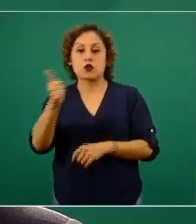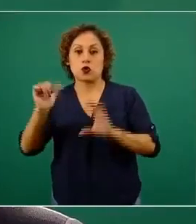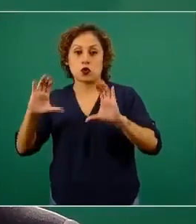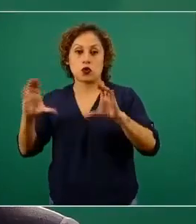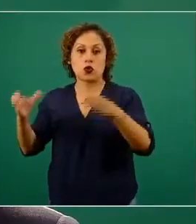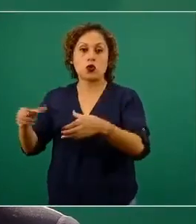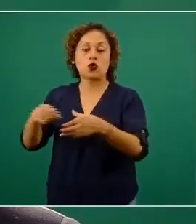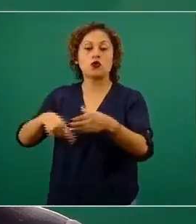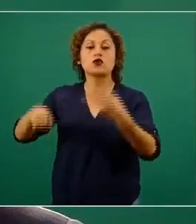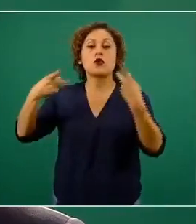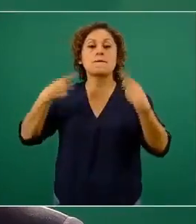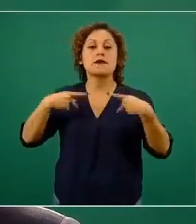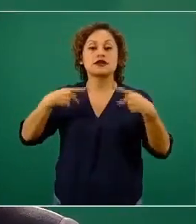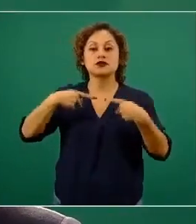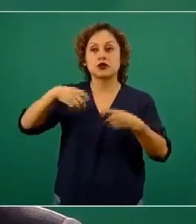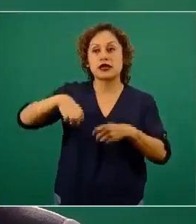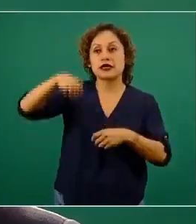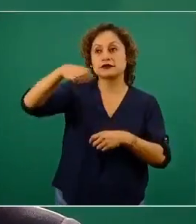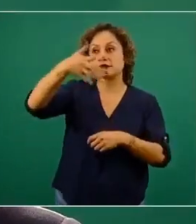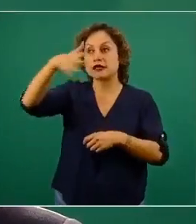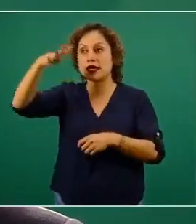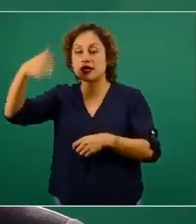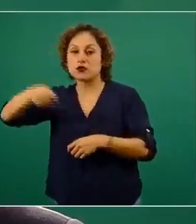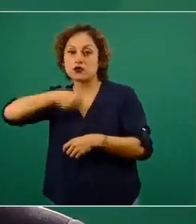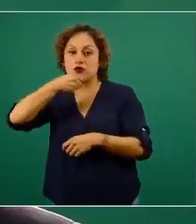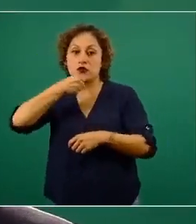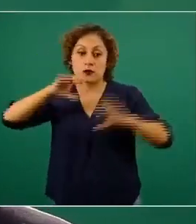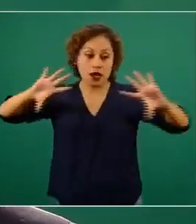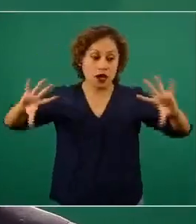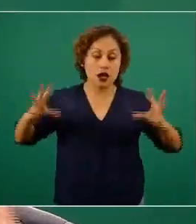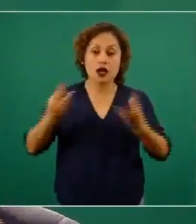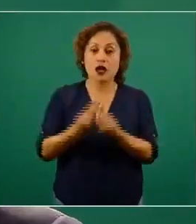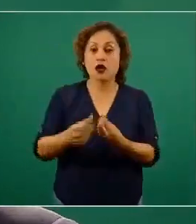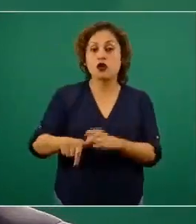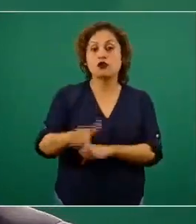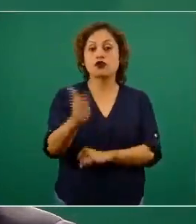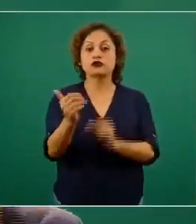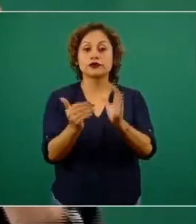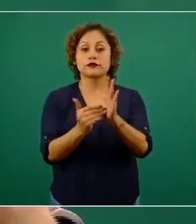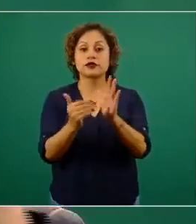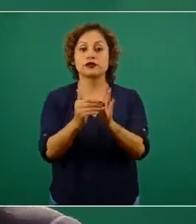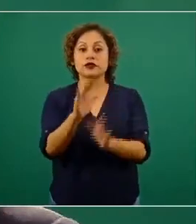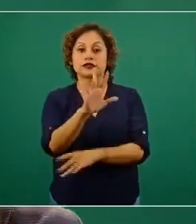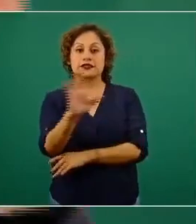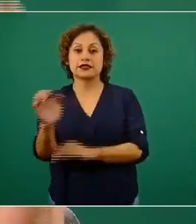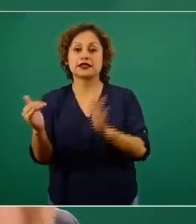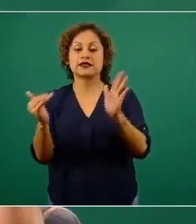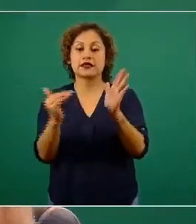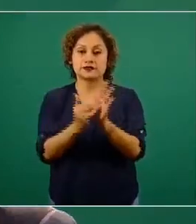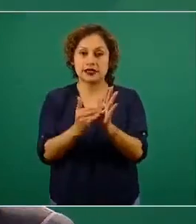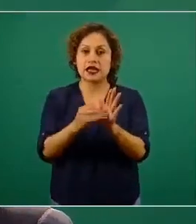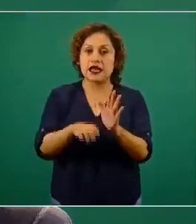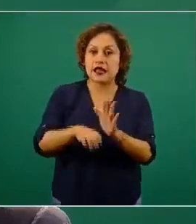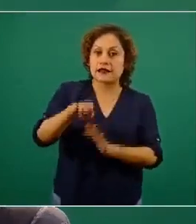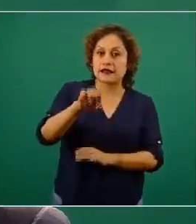personas adultas mayores, hasta completar cerca de 12.500.000, son mayores de 60 y